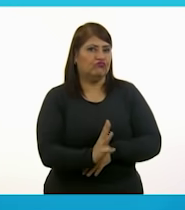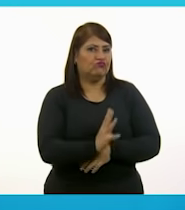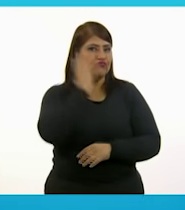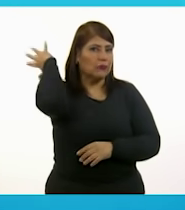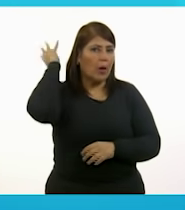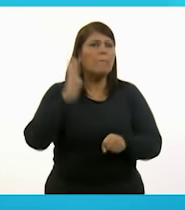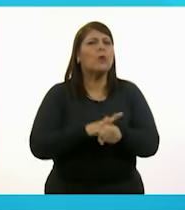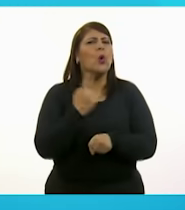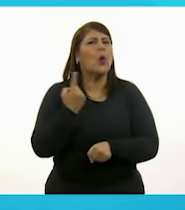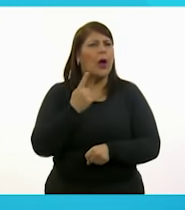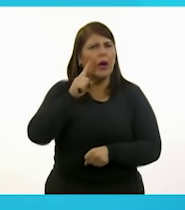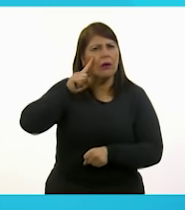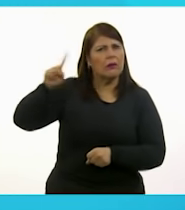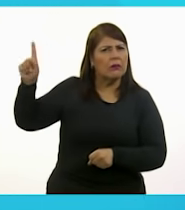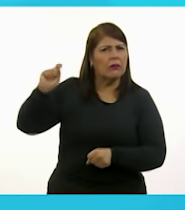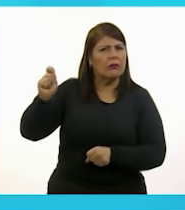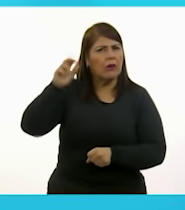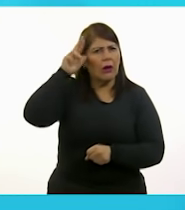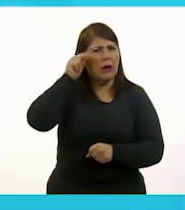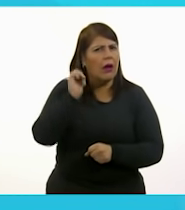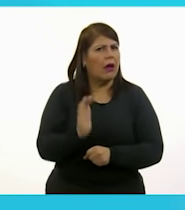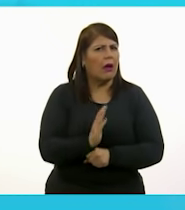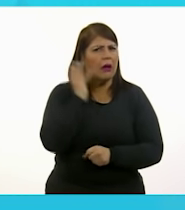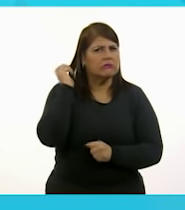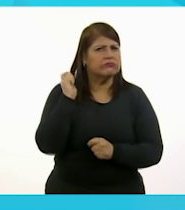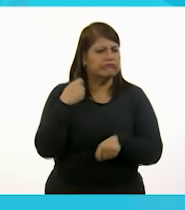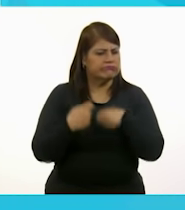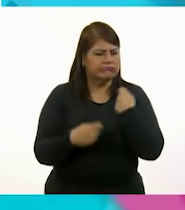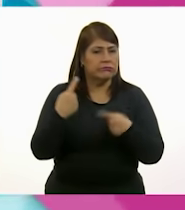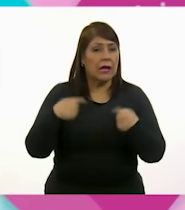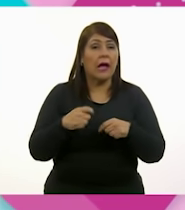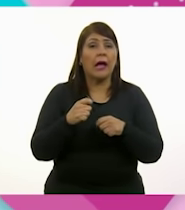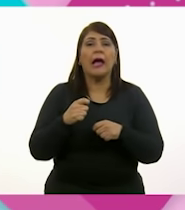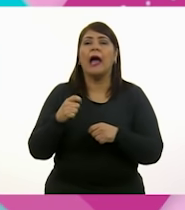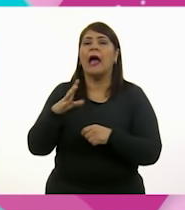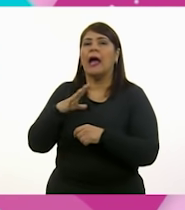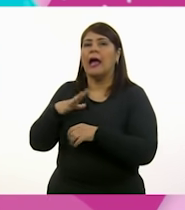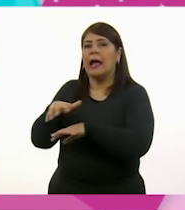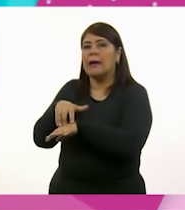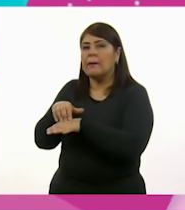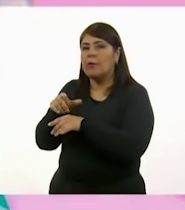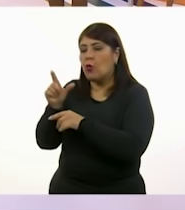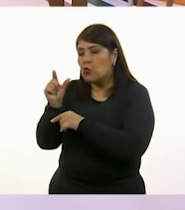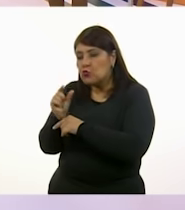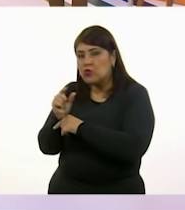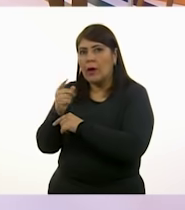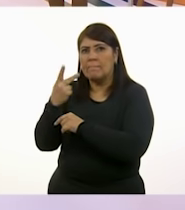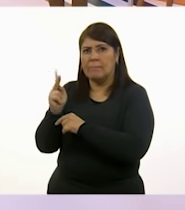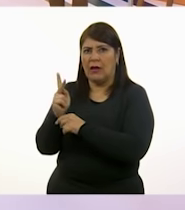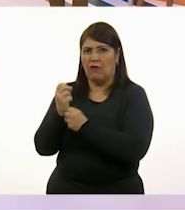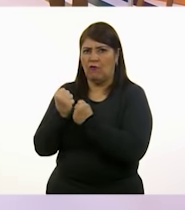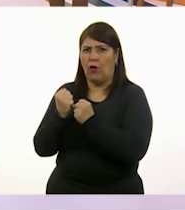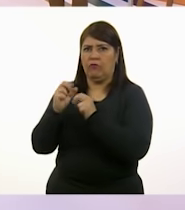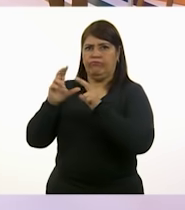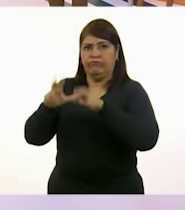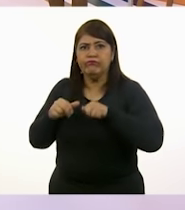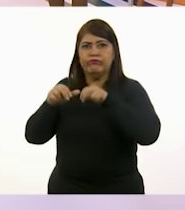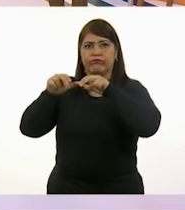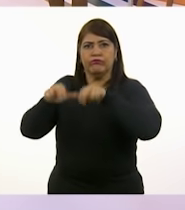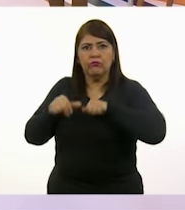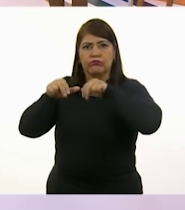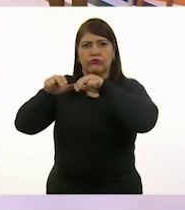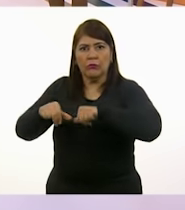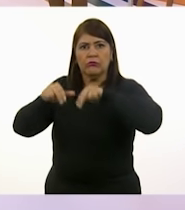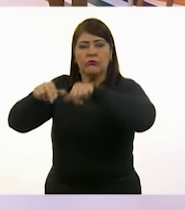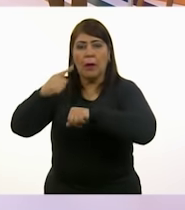agilidad ese conejo, Pepe? Porque tiene unas patitas cortas, pero muy fuertes que le permiten empujarse y dar